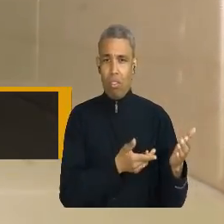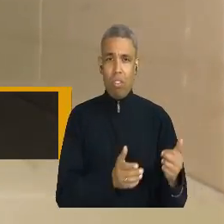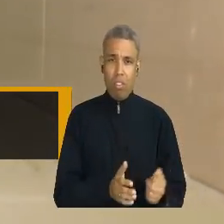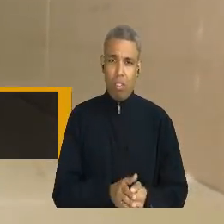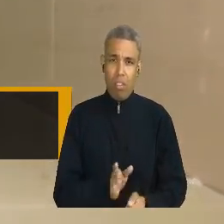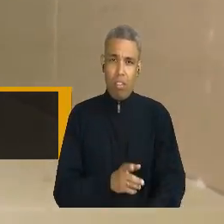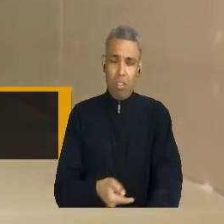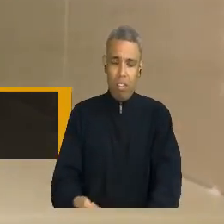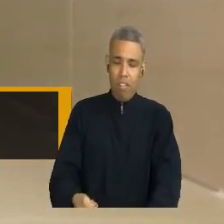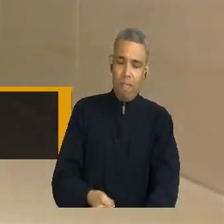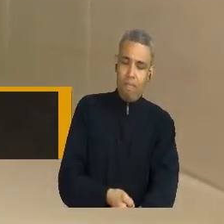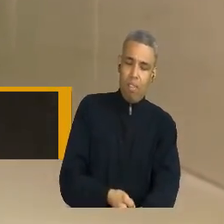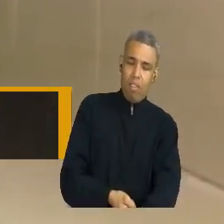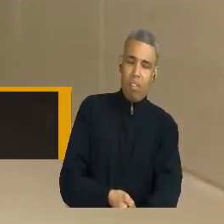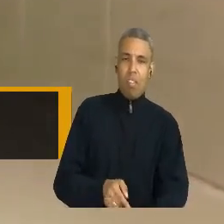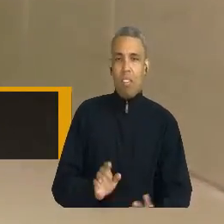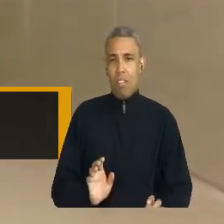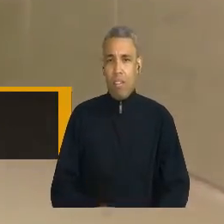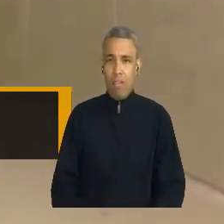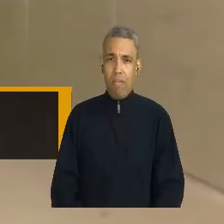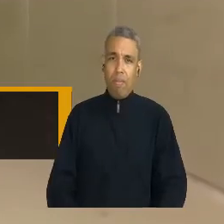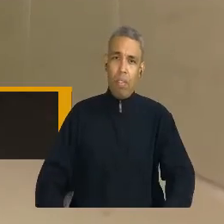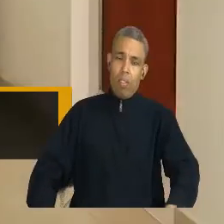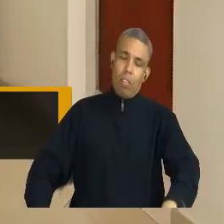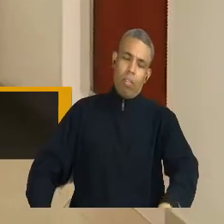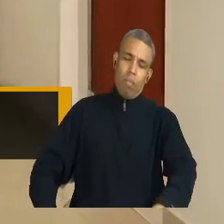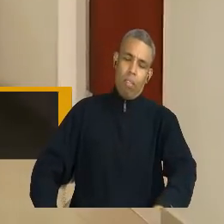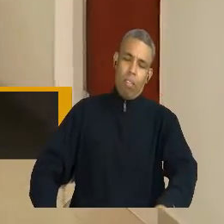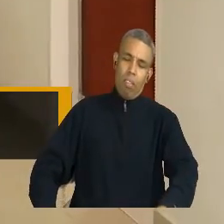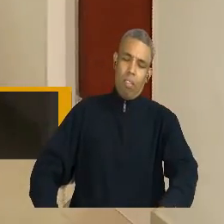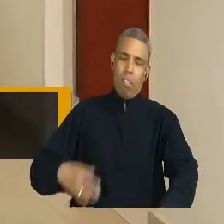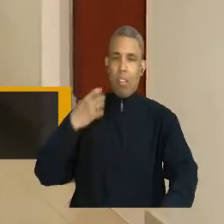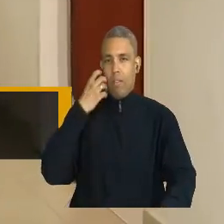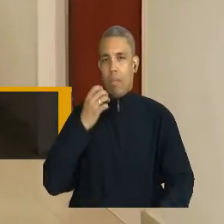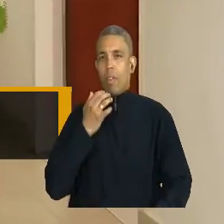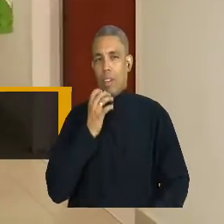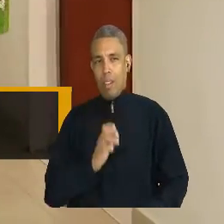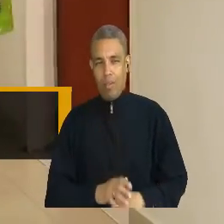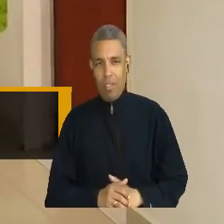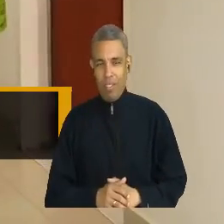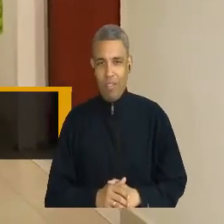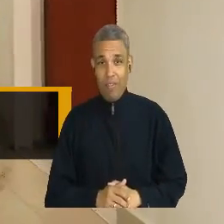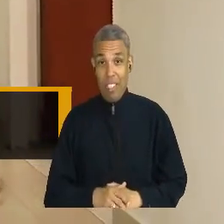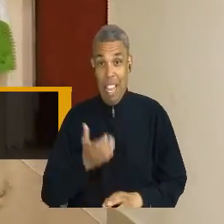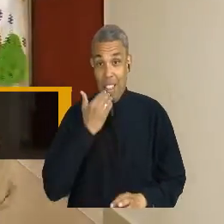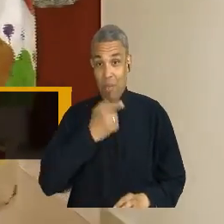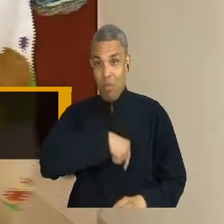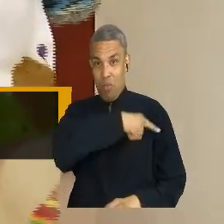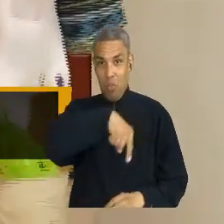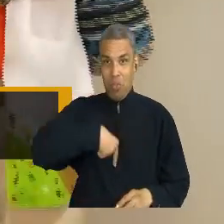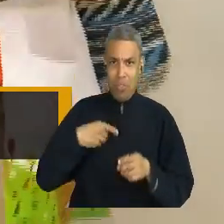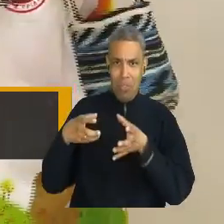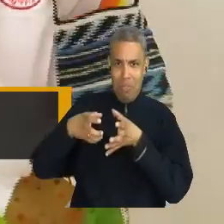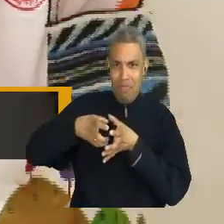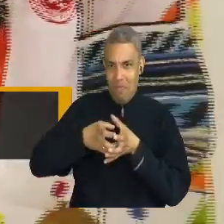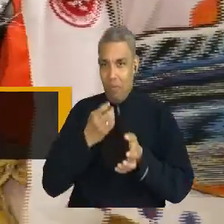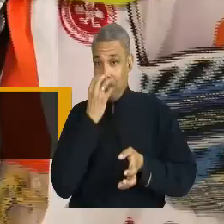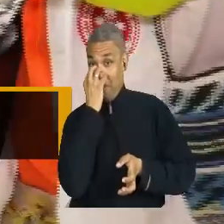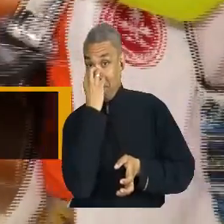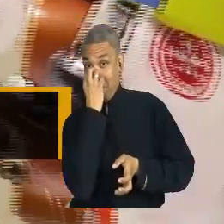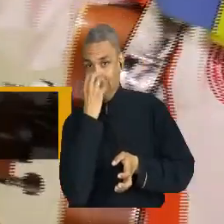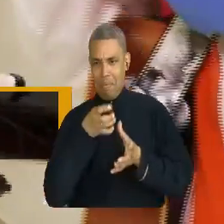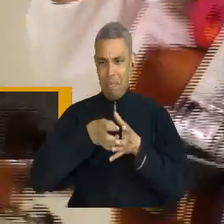hacer así? Si se lo quiere imaginar, sin los dedos, sí. Ah, bueno. Ya. Entonces, de pronto llegamos todas nosotras y... Llegamos